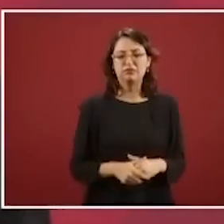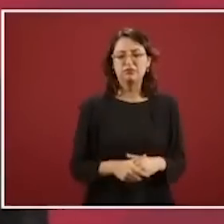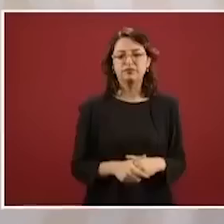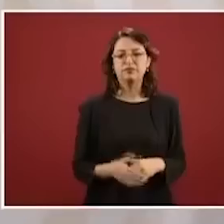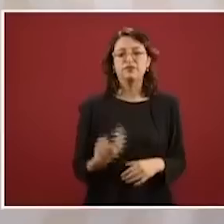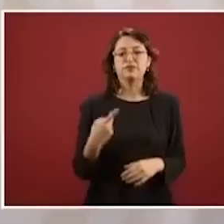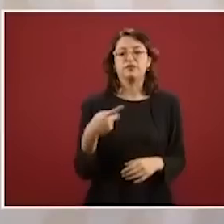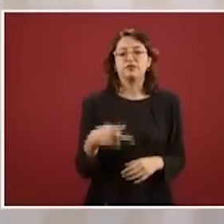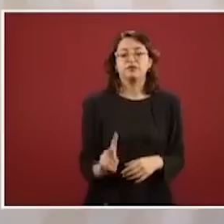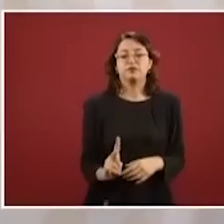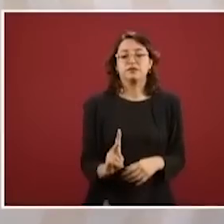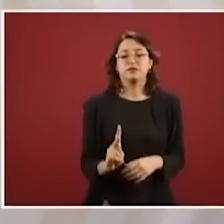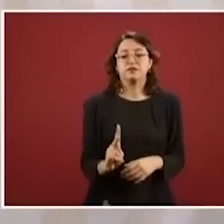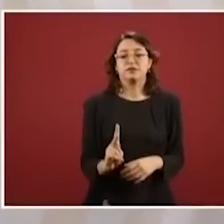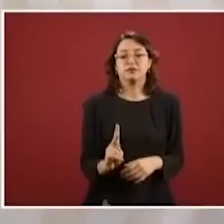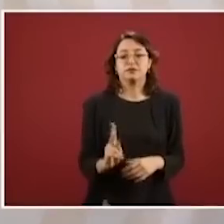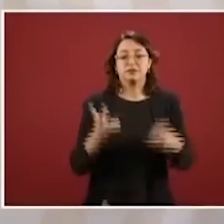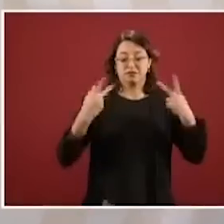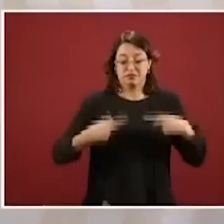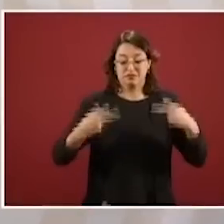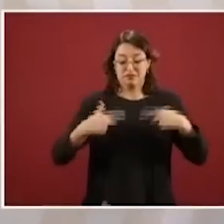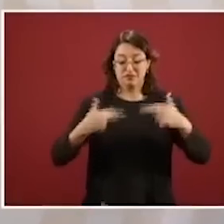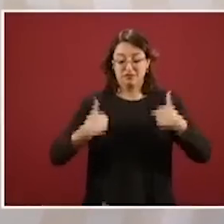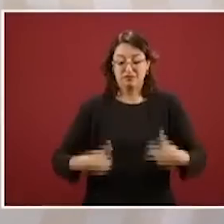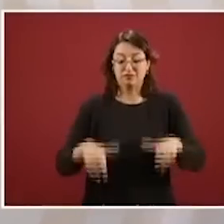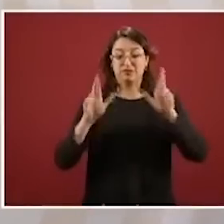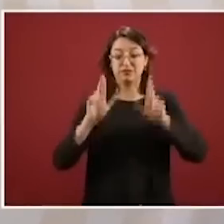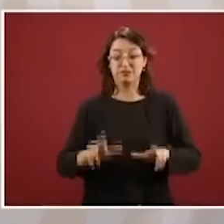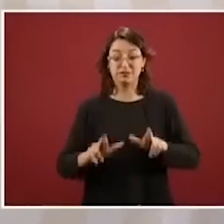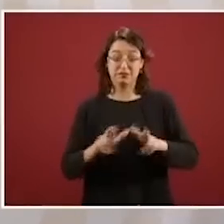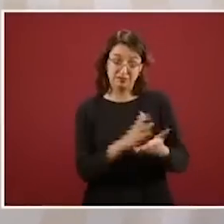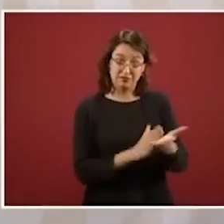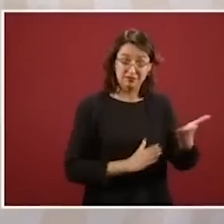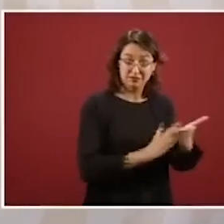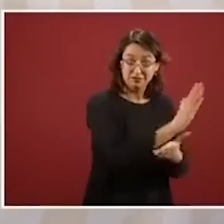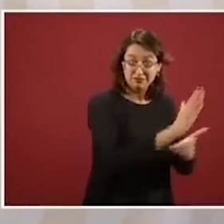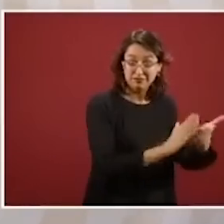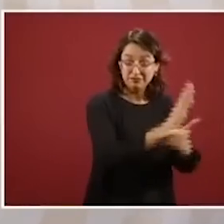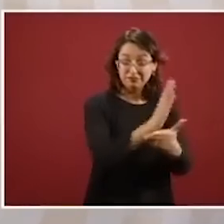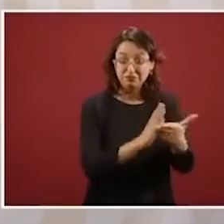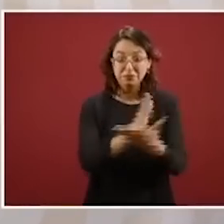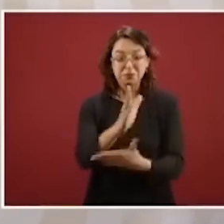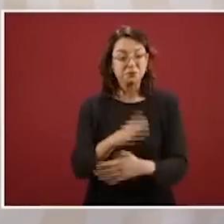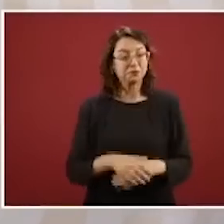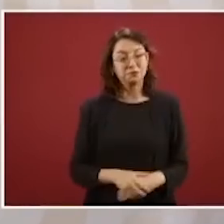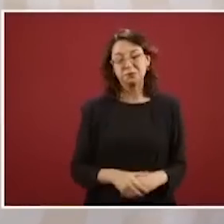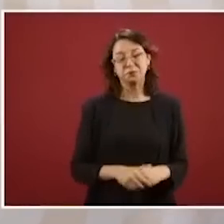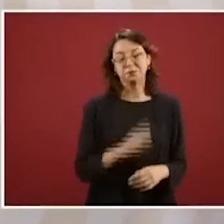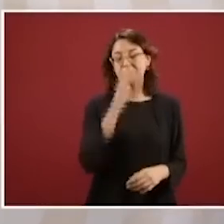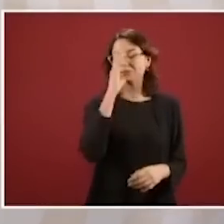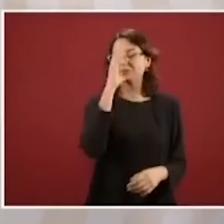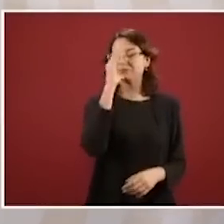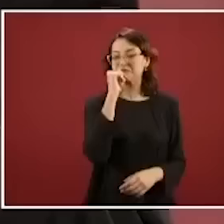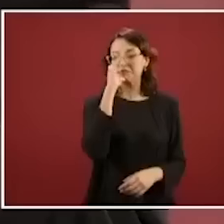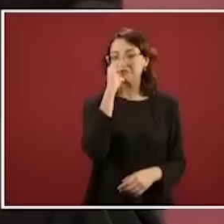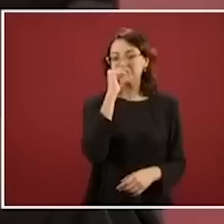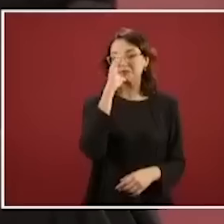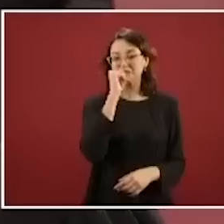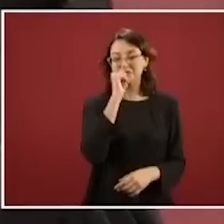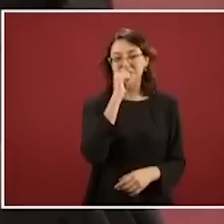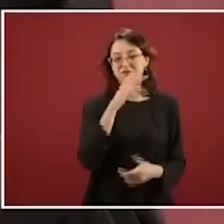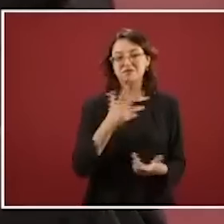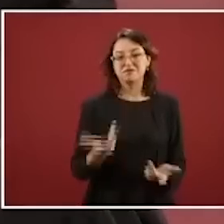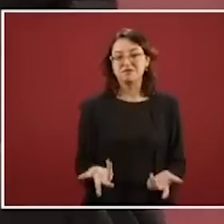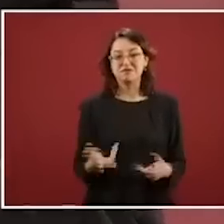Pero los agregados no tienen potestades para ir a ningún establecimiento, ni pueden